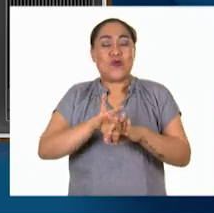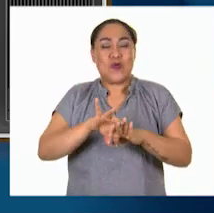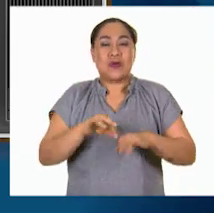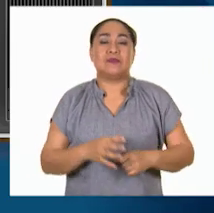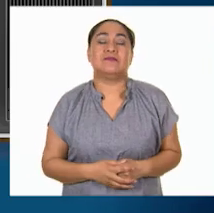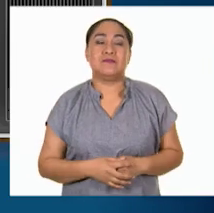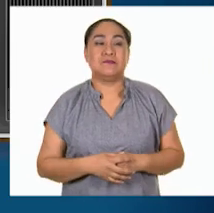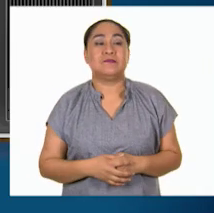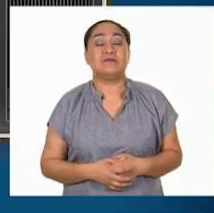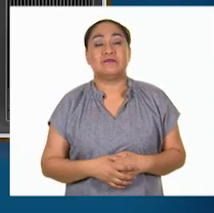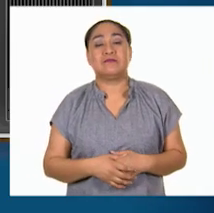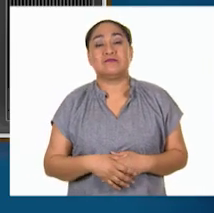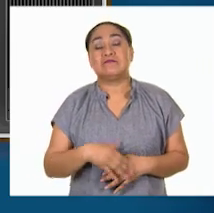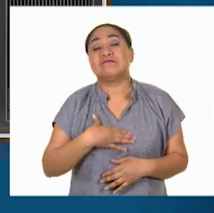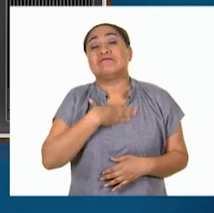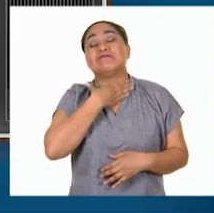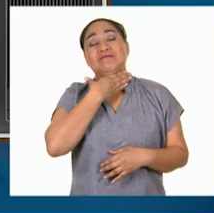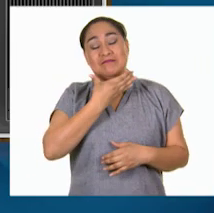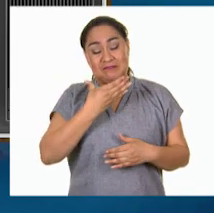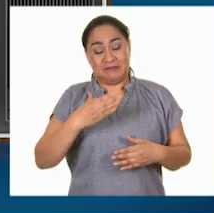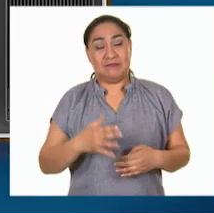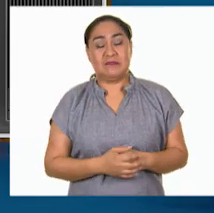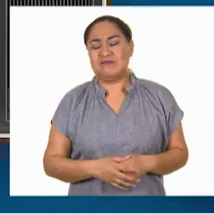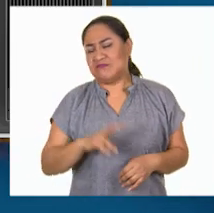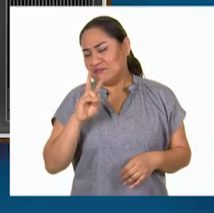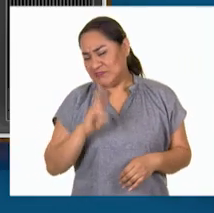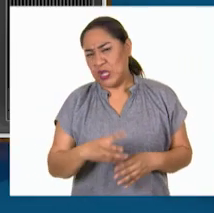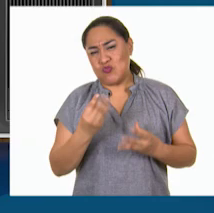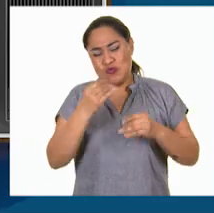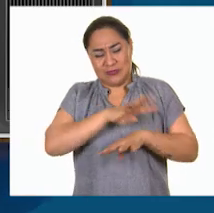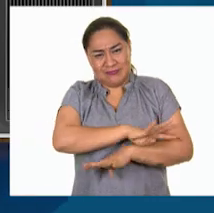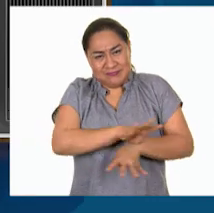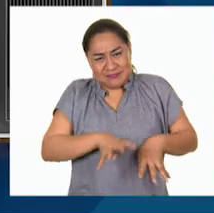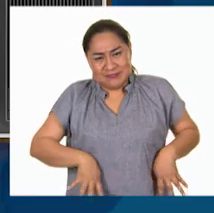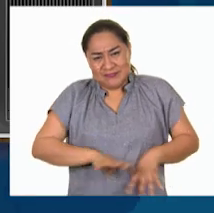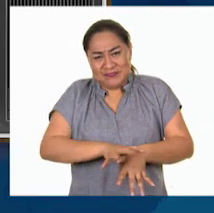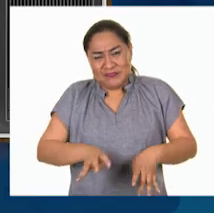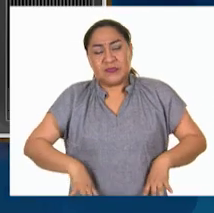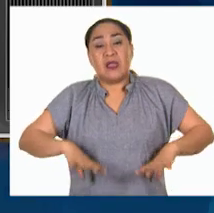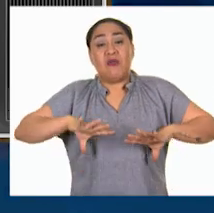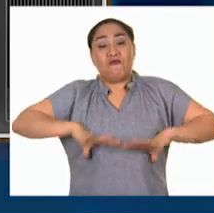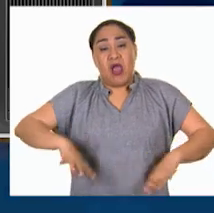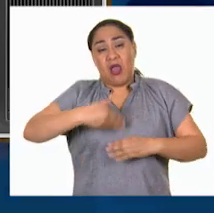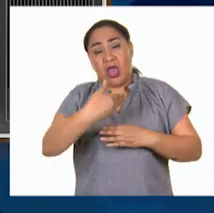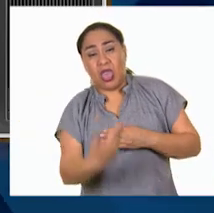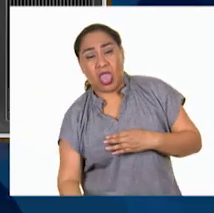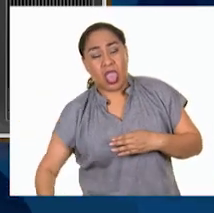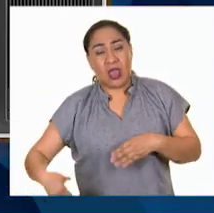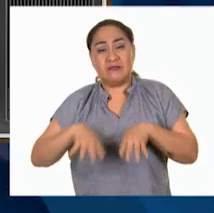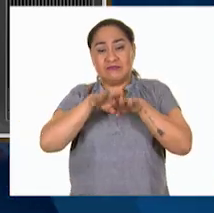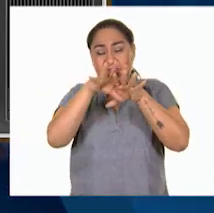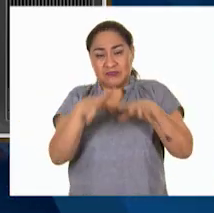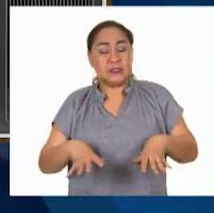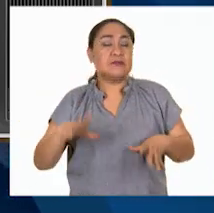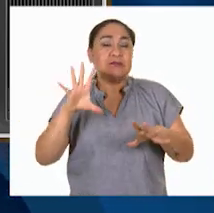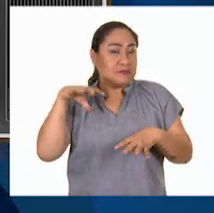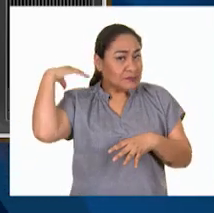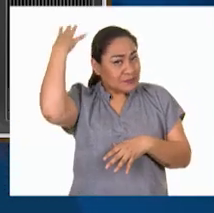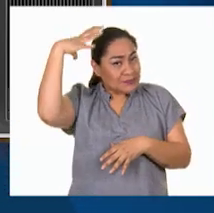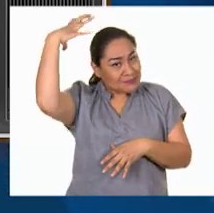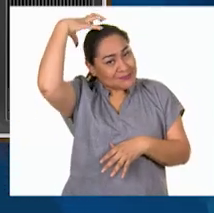Mangas largas, cuellos altos, mucho encaje, faldas largas y acampanadas y cabello